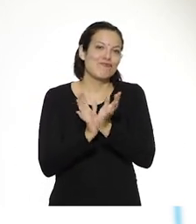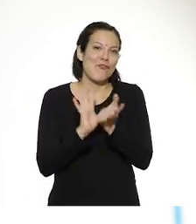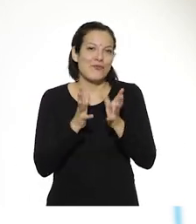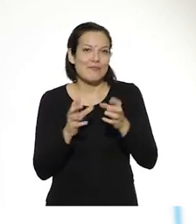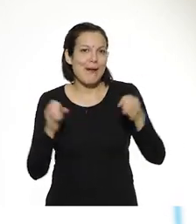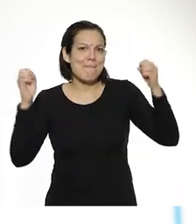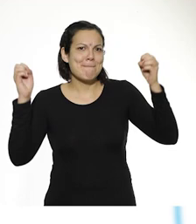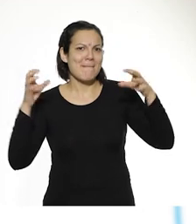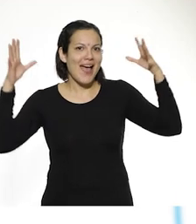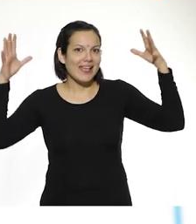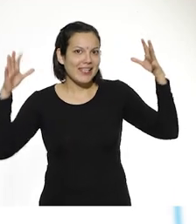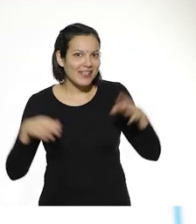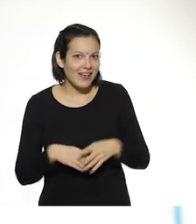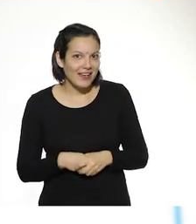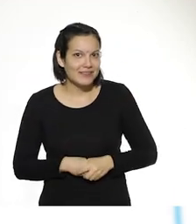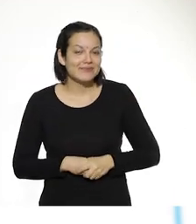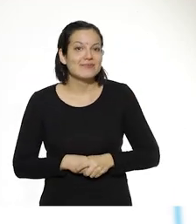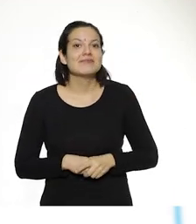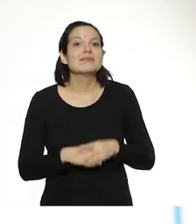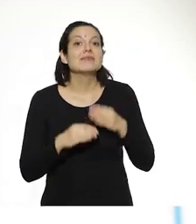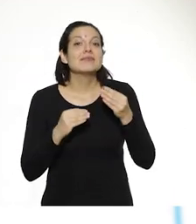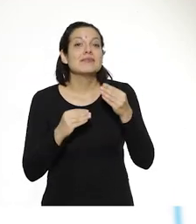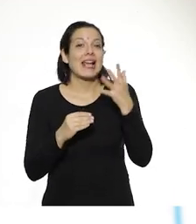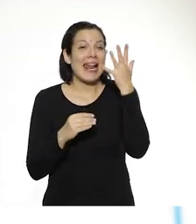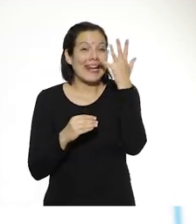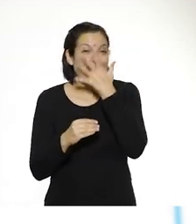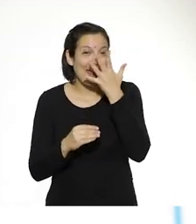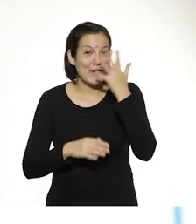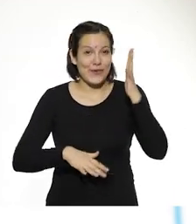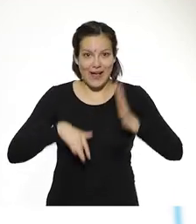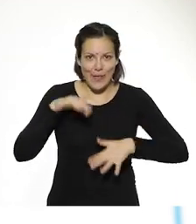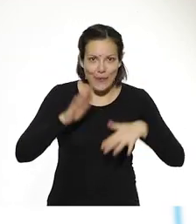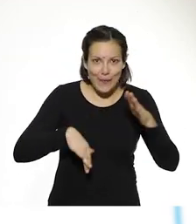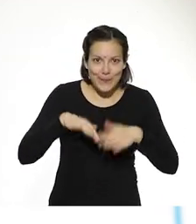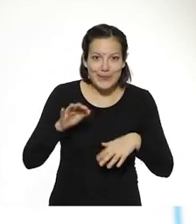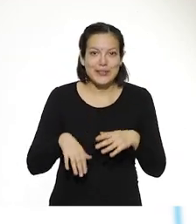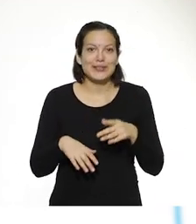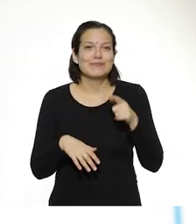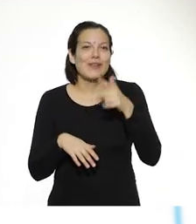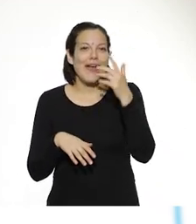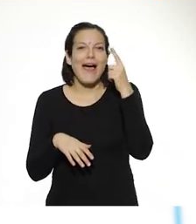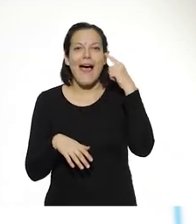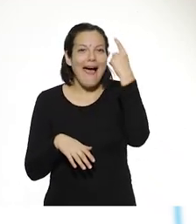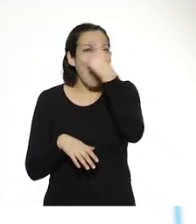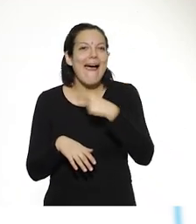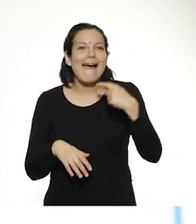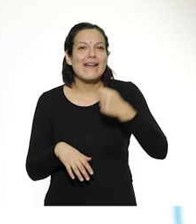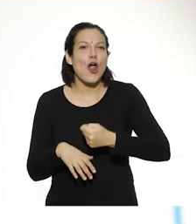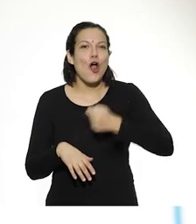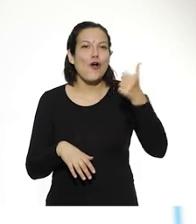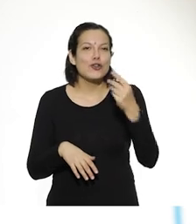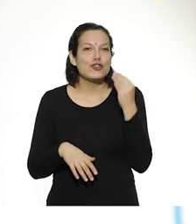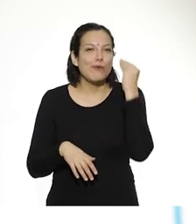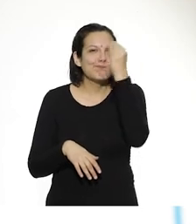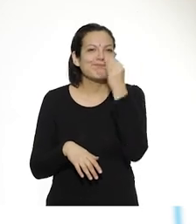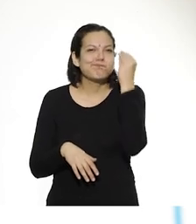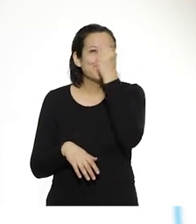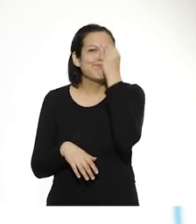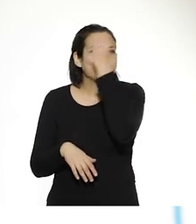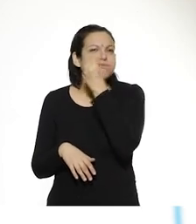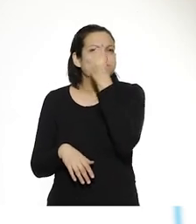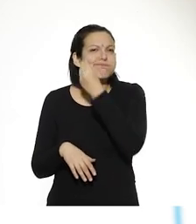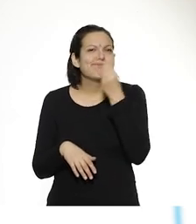aparecer, como por arte de magia, los negritos candomberos, esos rostros pintados con corchos